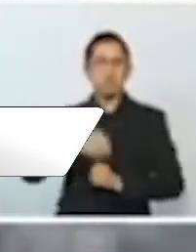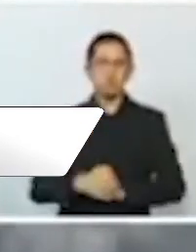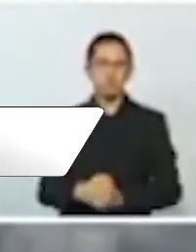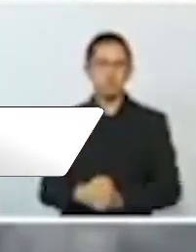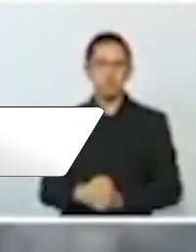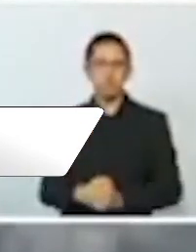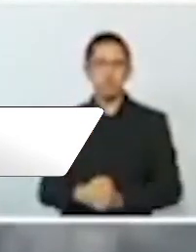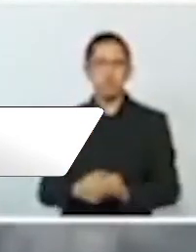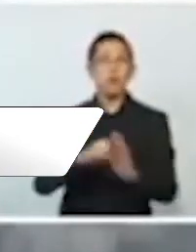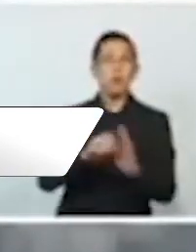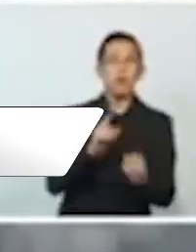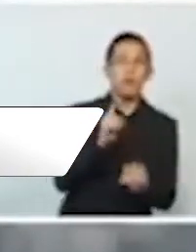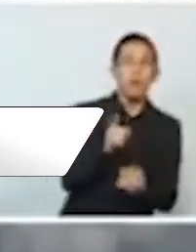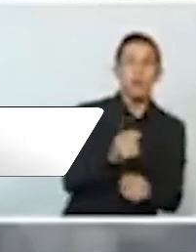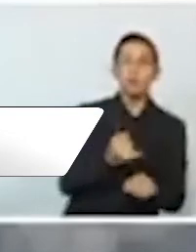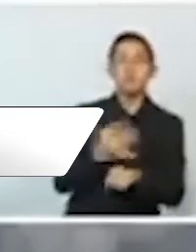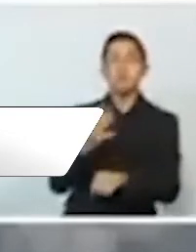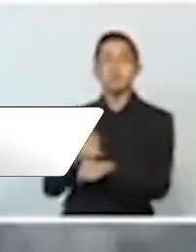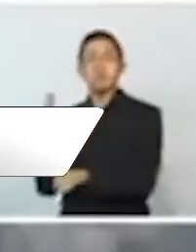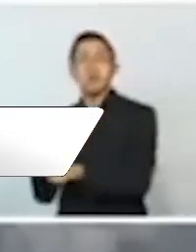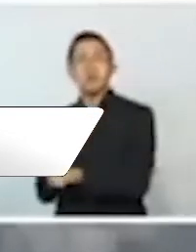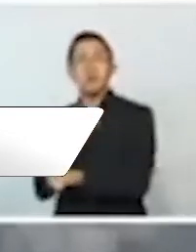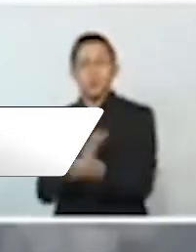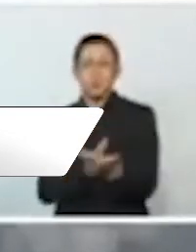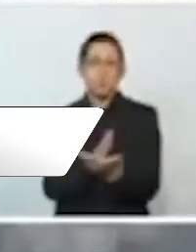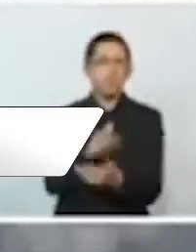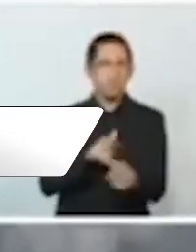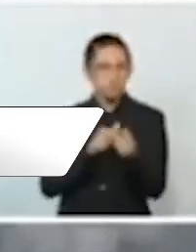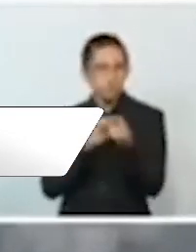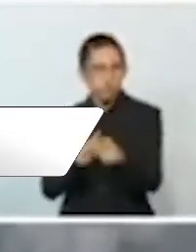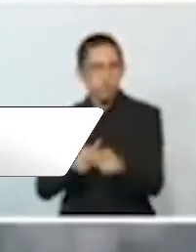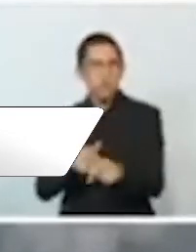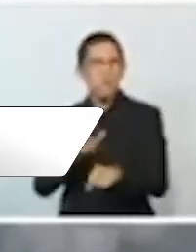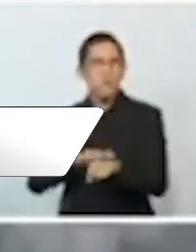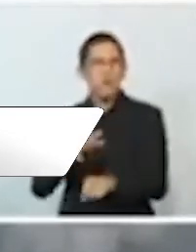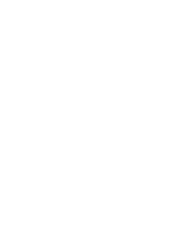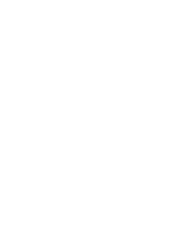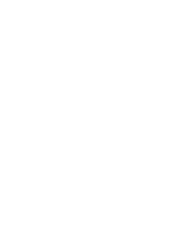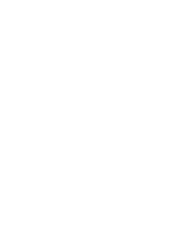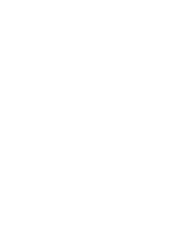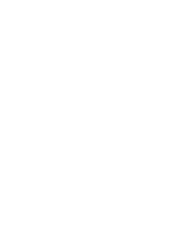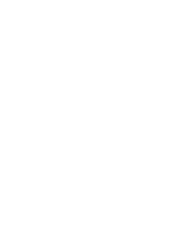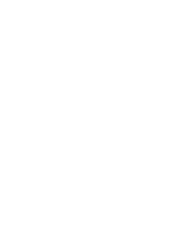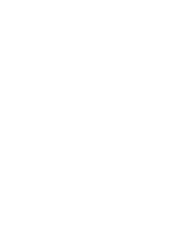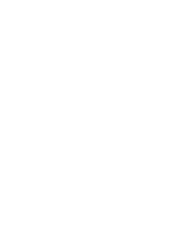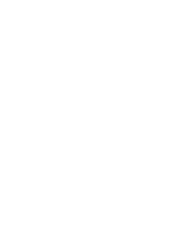en las acciones específicas que como diputado haré desde el primer día de mi trabajo.